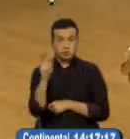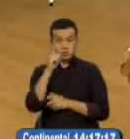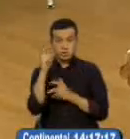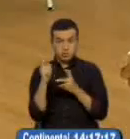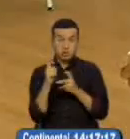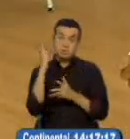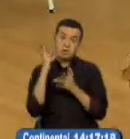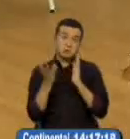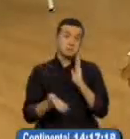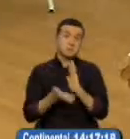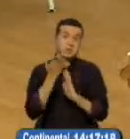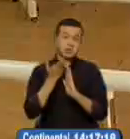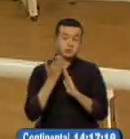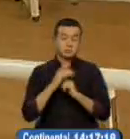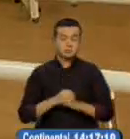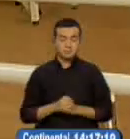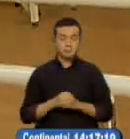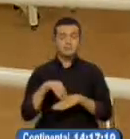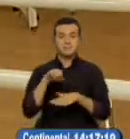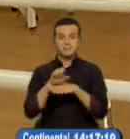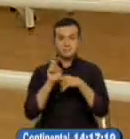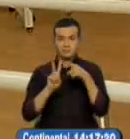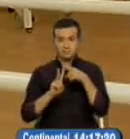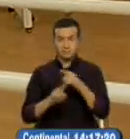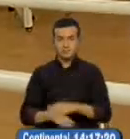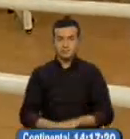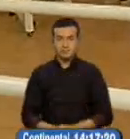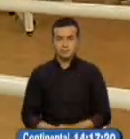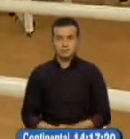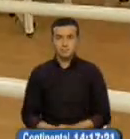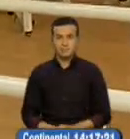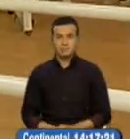podría aumentar. Jocelyn de Mera, Ecuador TV.